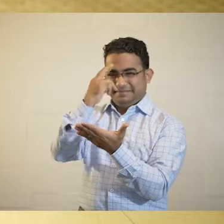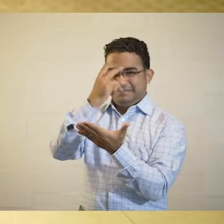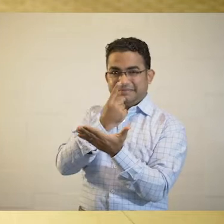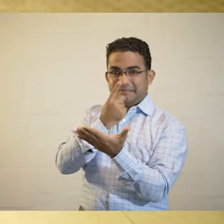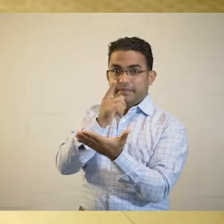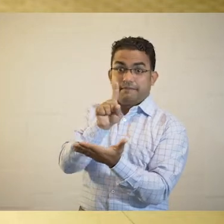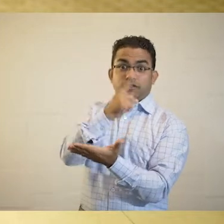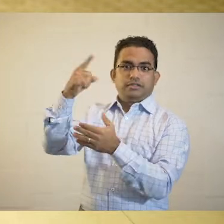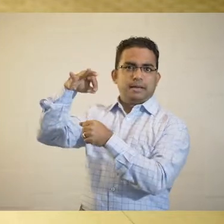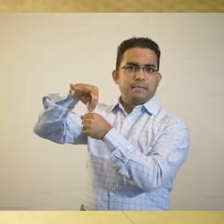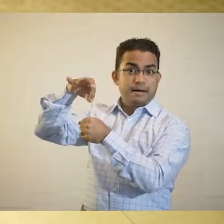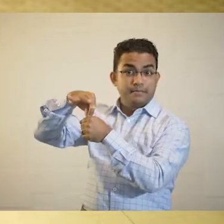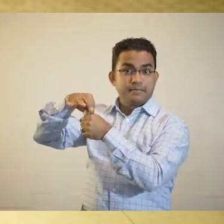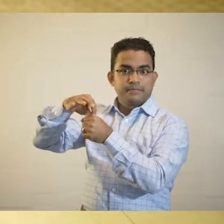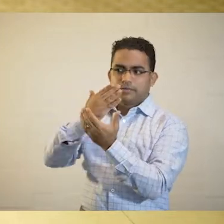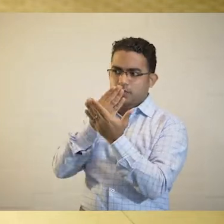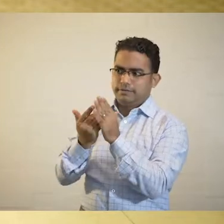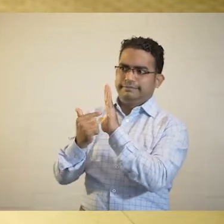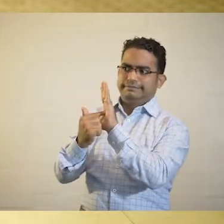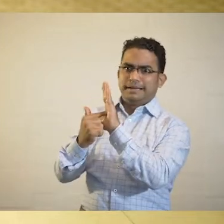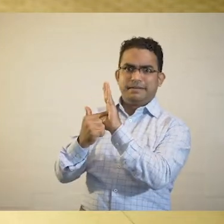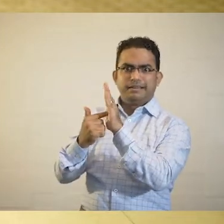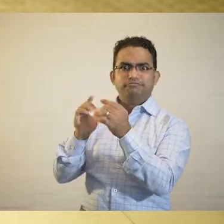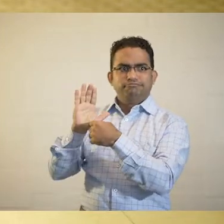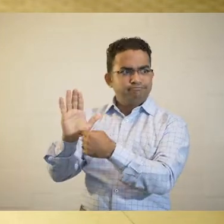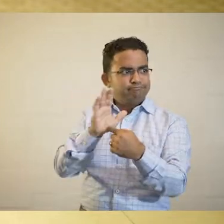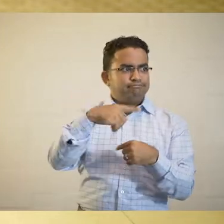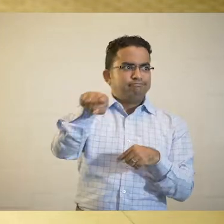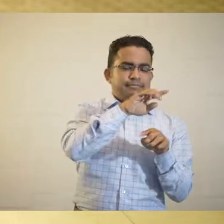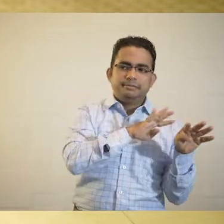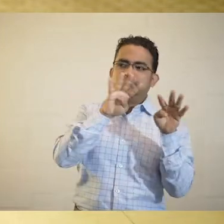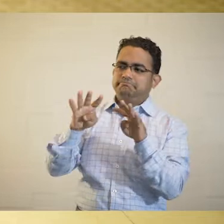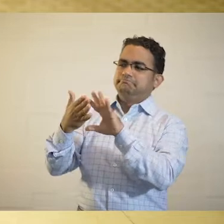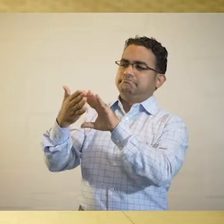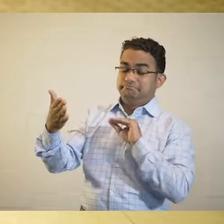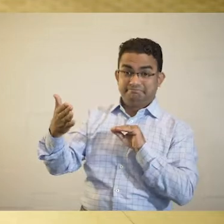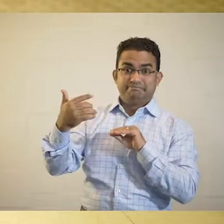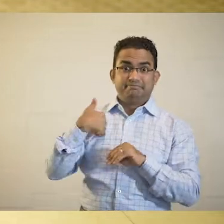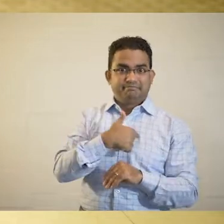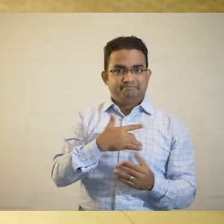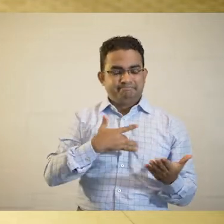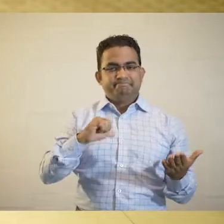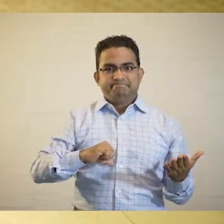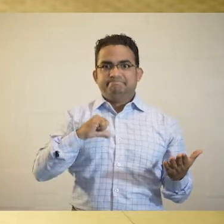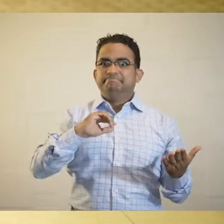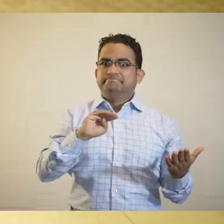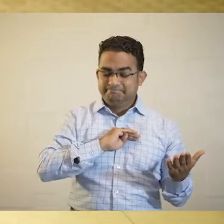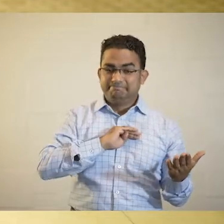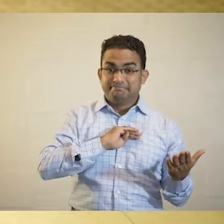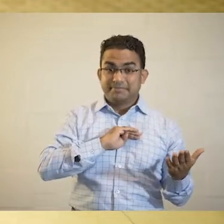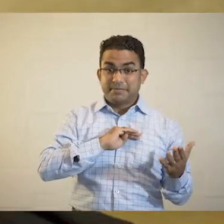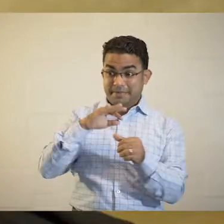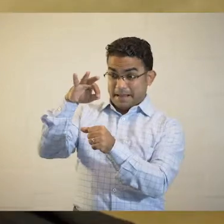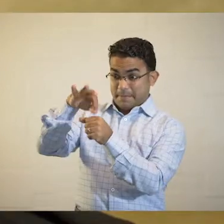el sistema financiero dominicano y en un modelo de responsabilidad social empresarial integrado a nuestra cadena